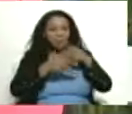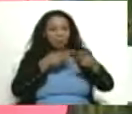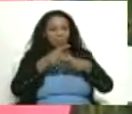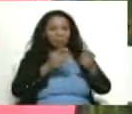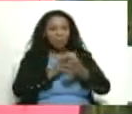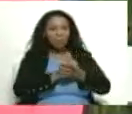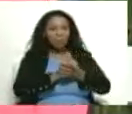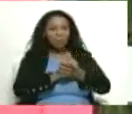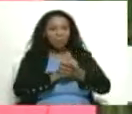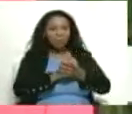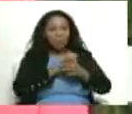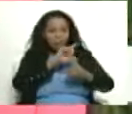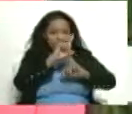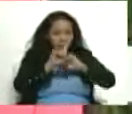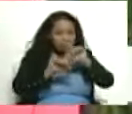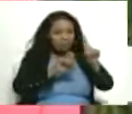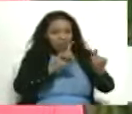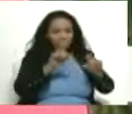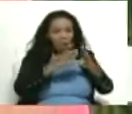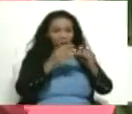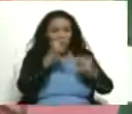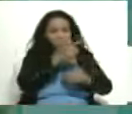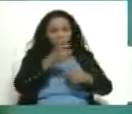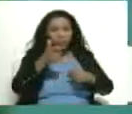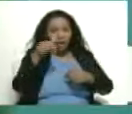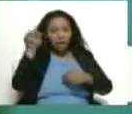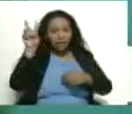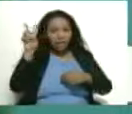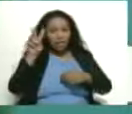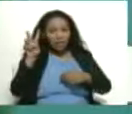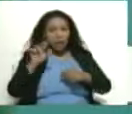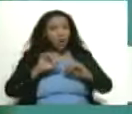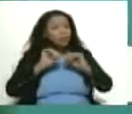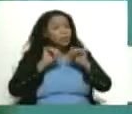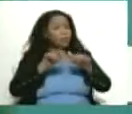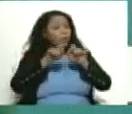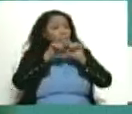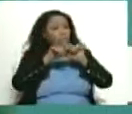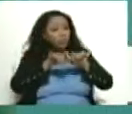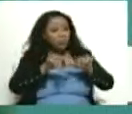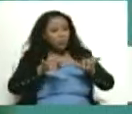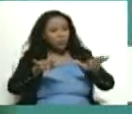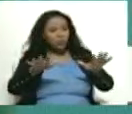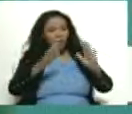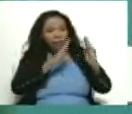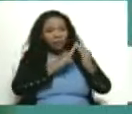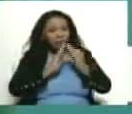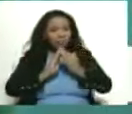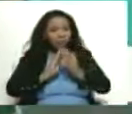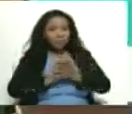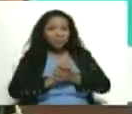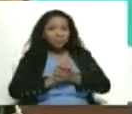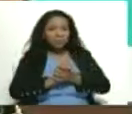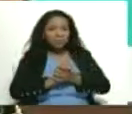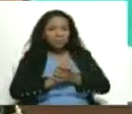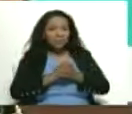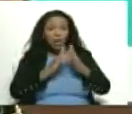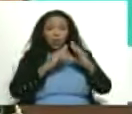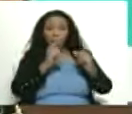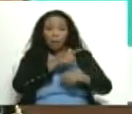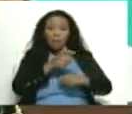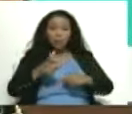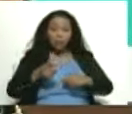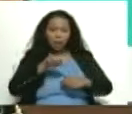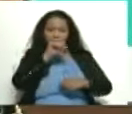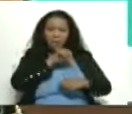referéndum consultivo del 3 de diciembre. Pero además vamos a arrancar un gran despliegue de casa por casa. Es decir, toda persona que ama